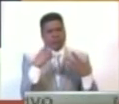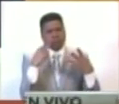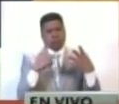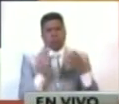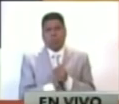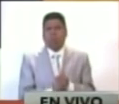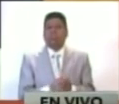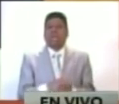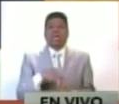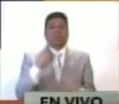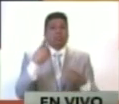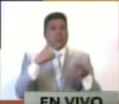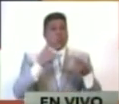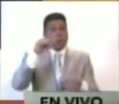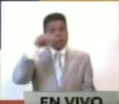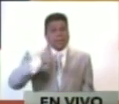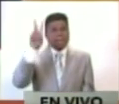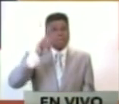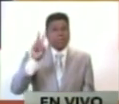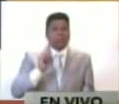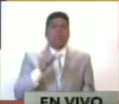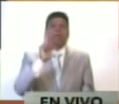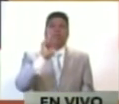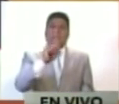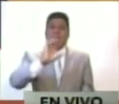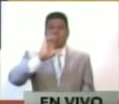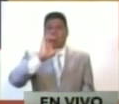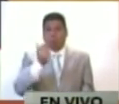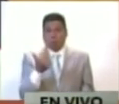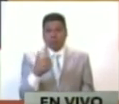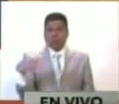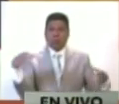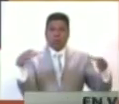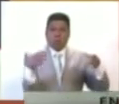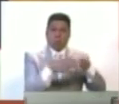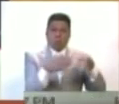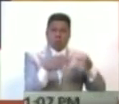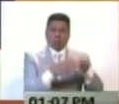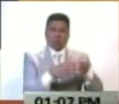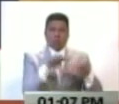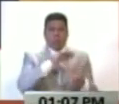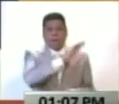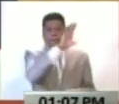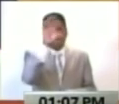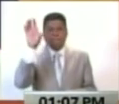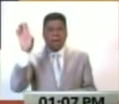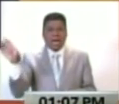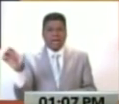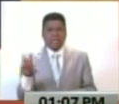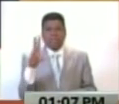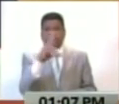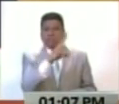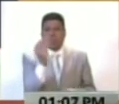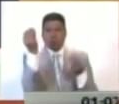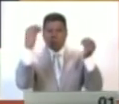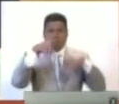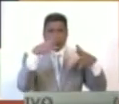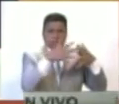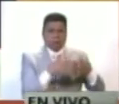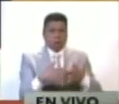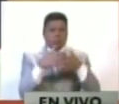Venezuela, sino también en lo que tiene que ver con los asuntos de nuestro movimiento. En las distintas instancias de las Naciones